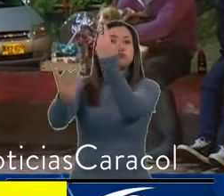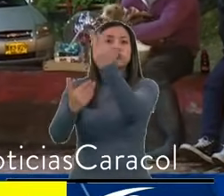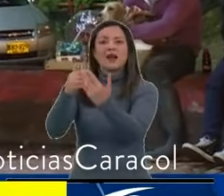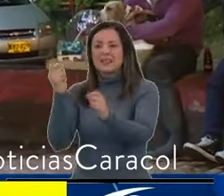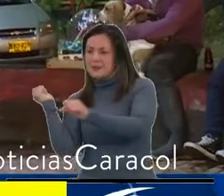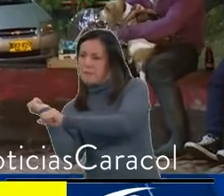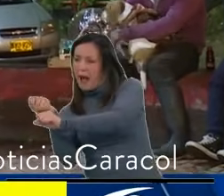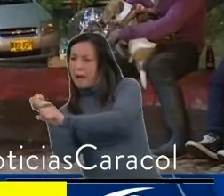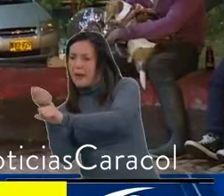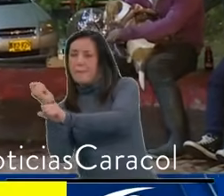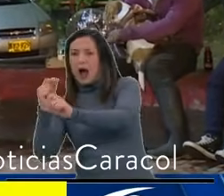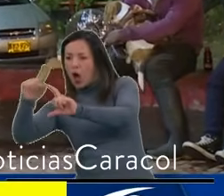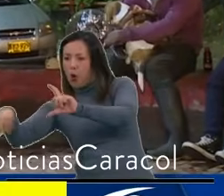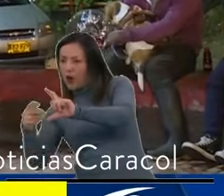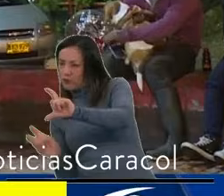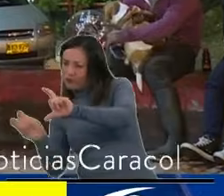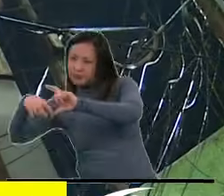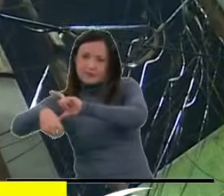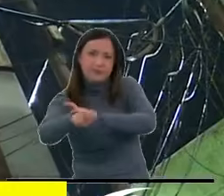un hueco y se metieron a robar.